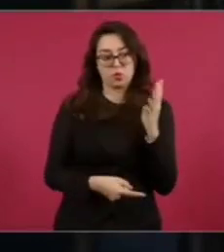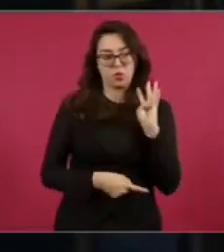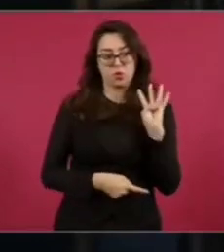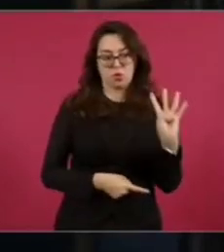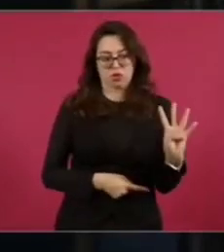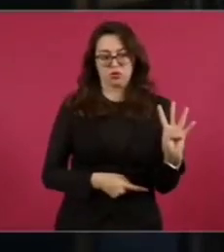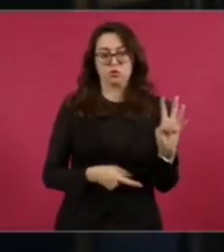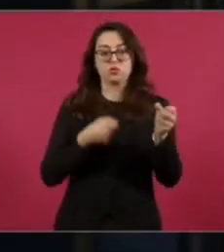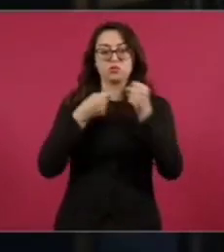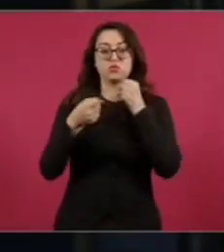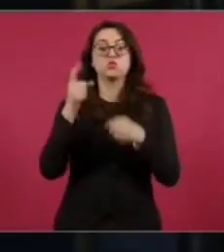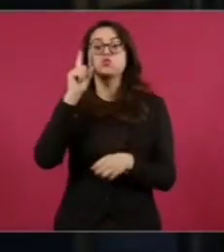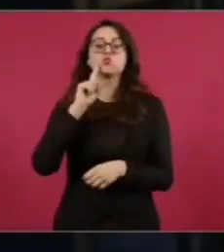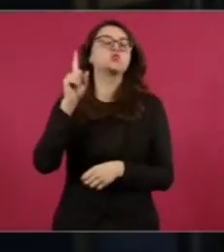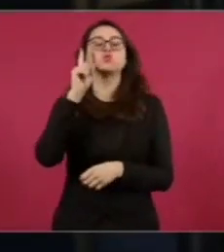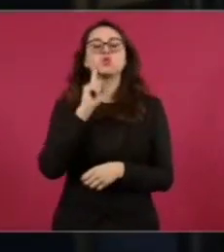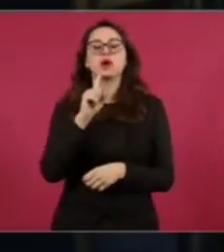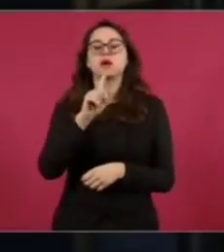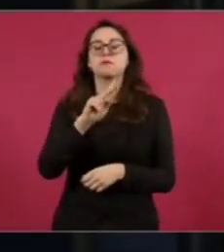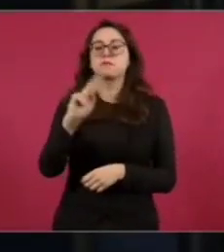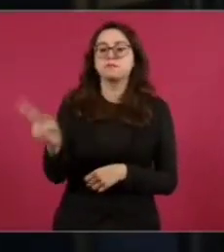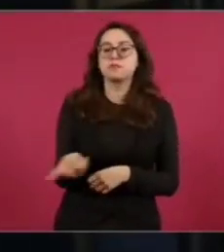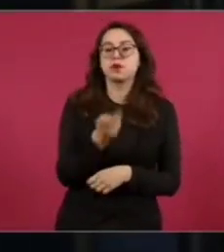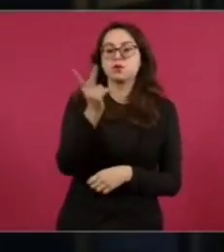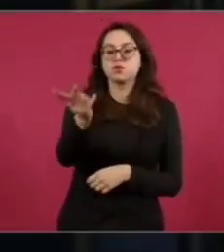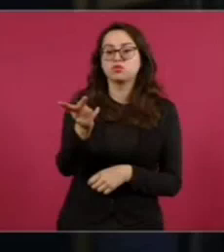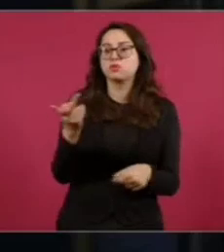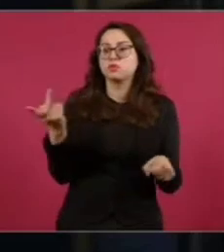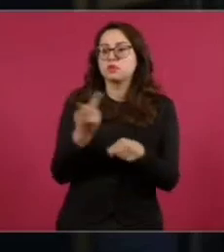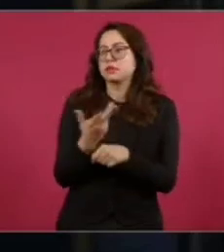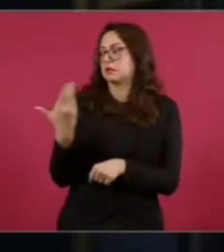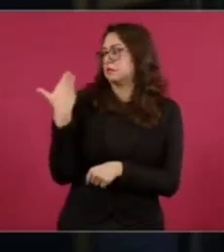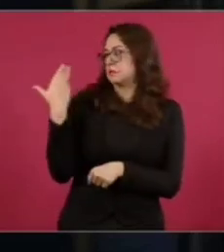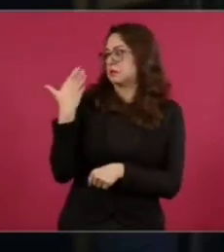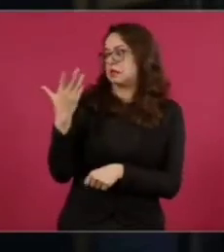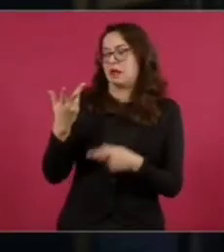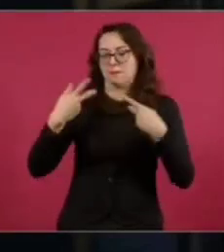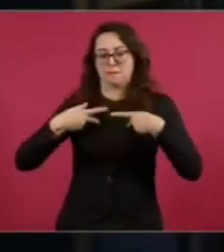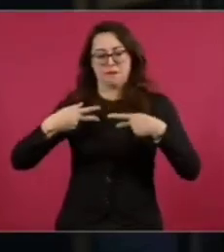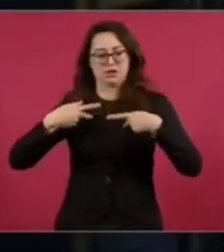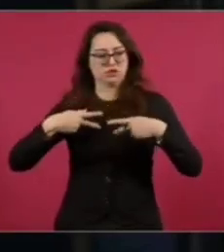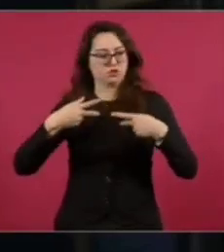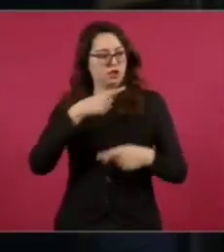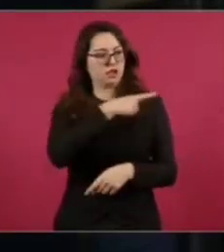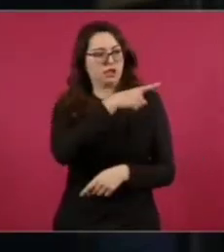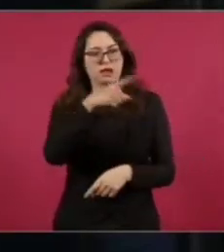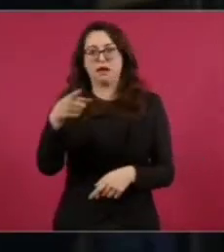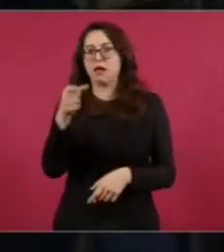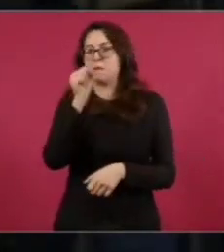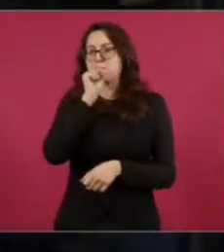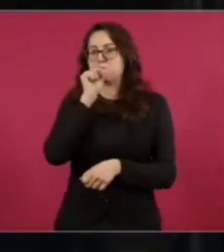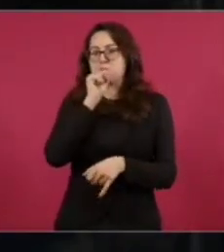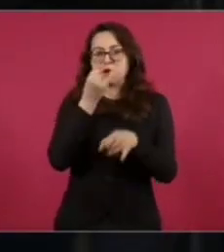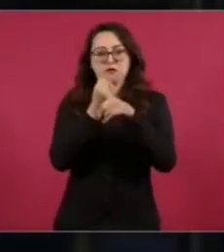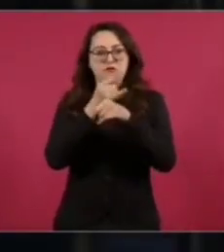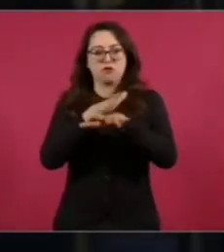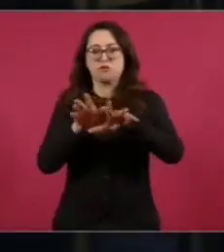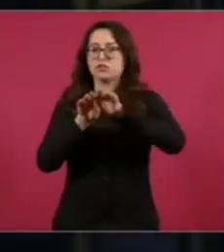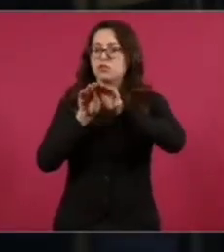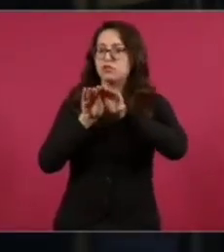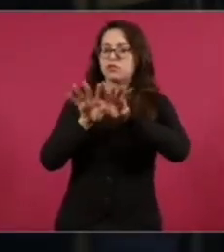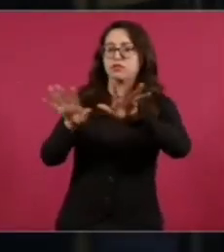ayer precisamente le preguntó sobre esta filtración de datos personales de varios colegas aquí, sí, de la